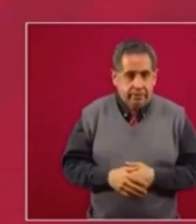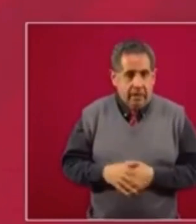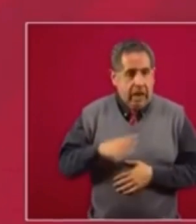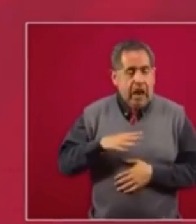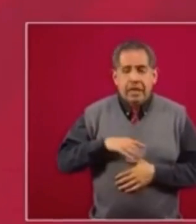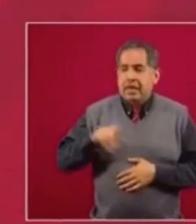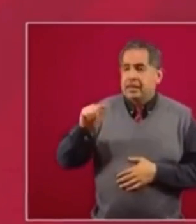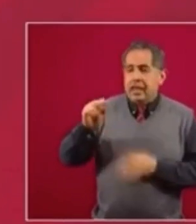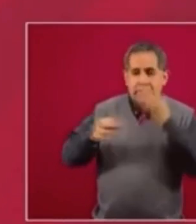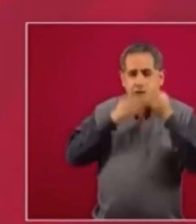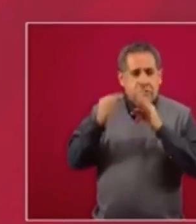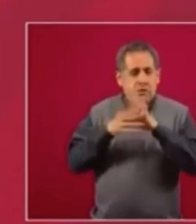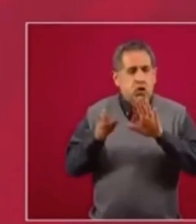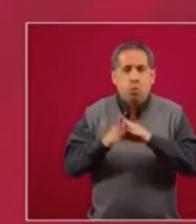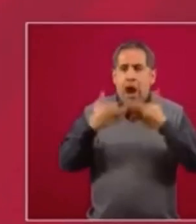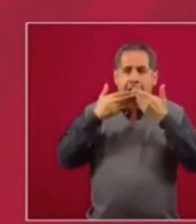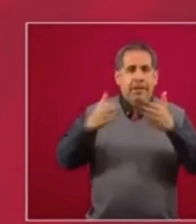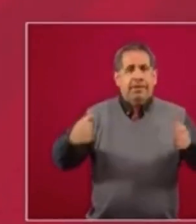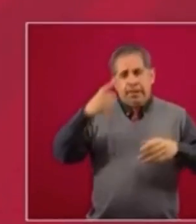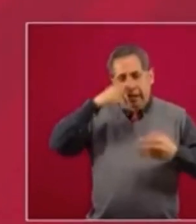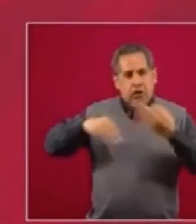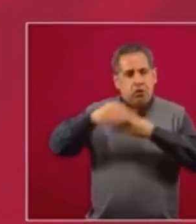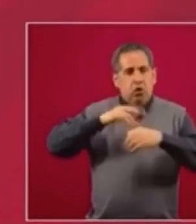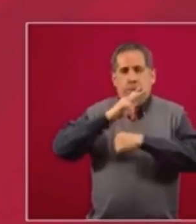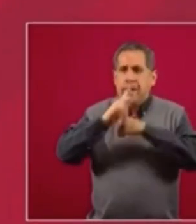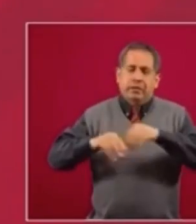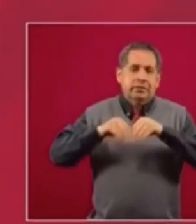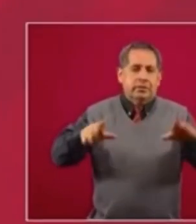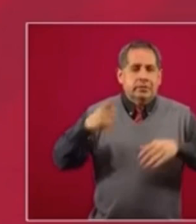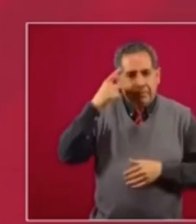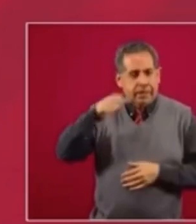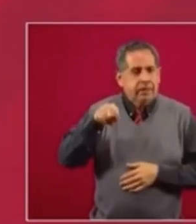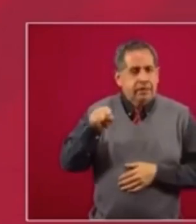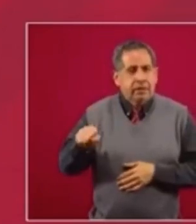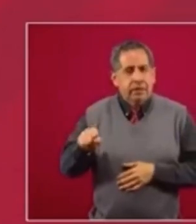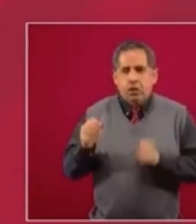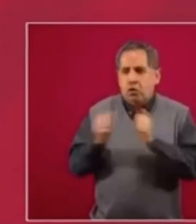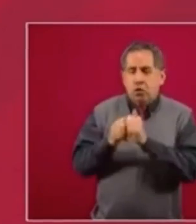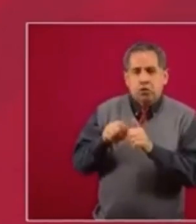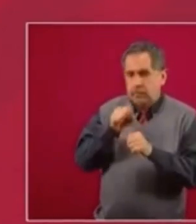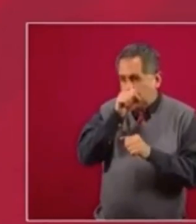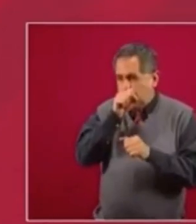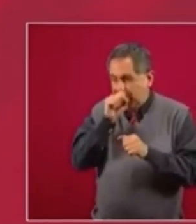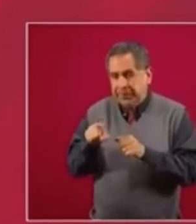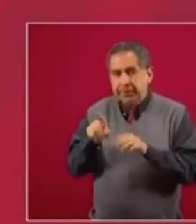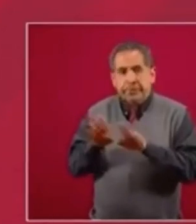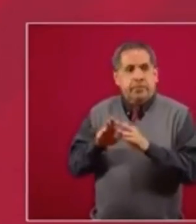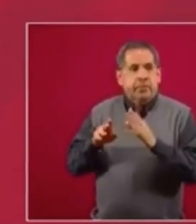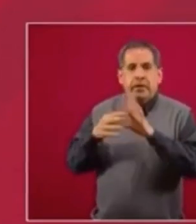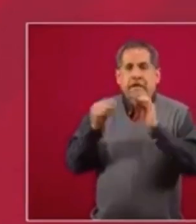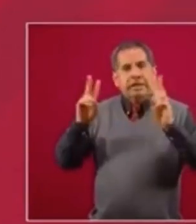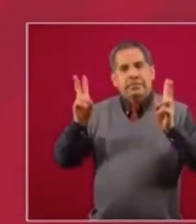de telebachillerato comunitario que se va a abrir a todo el país para que ahí cursen incluso temas de